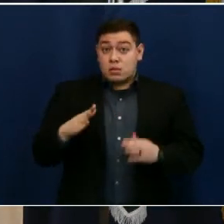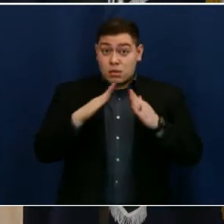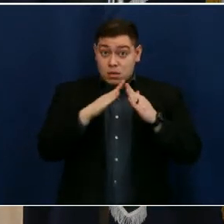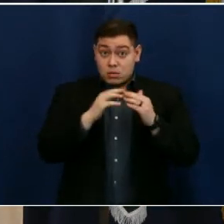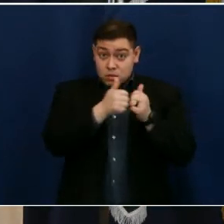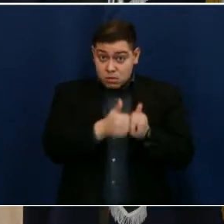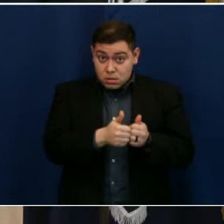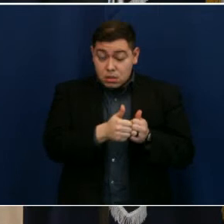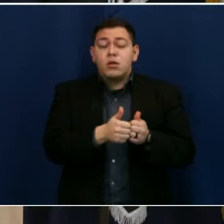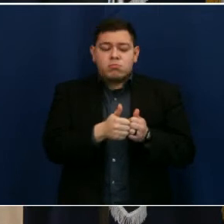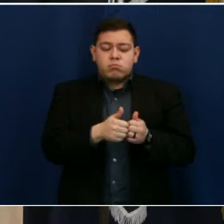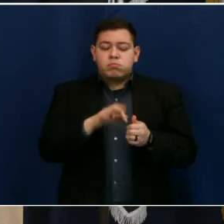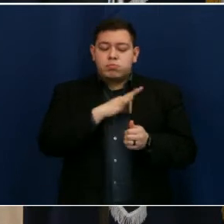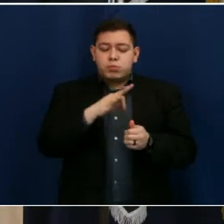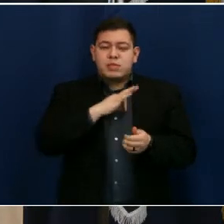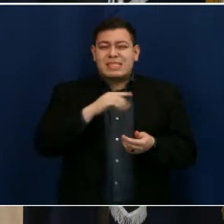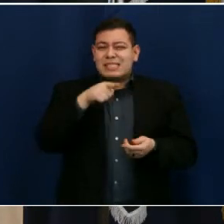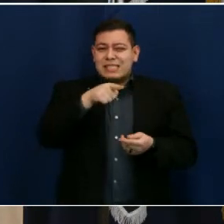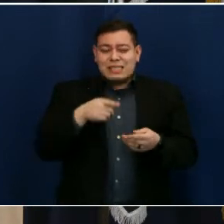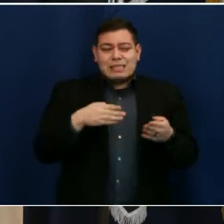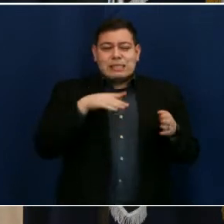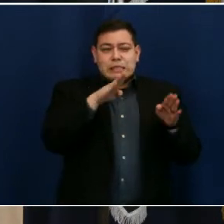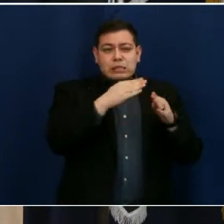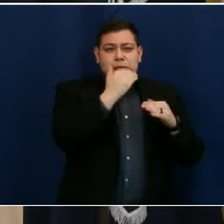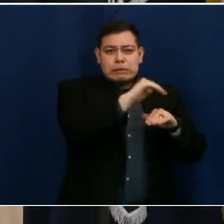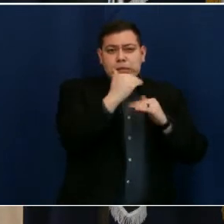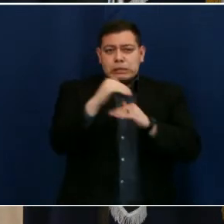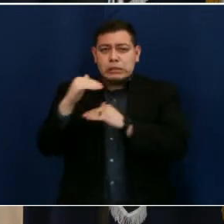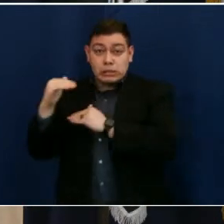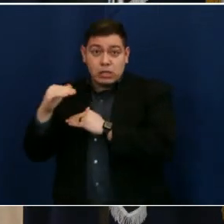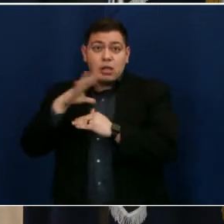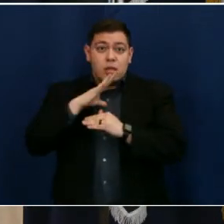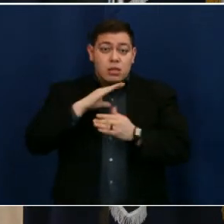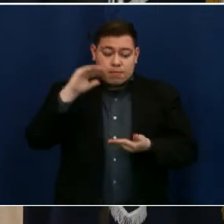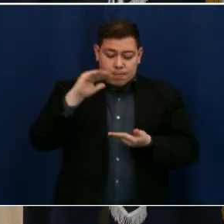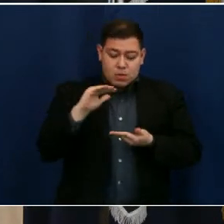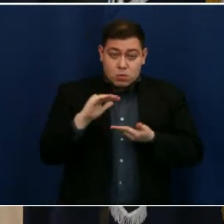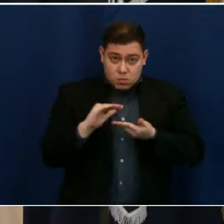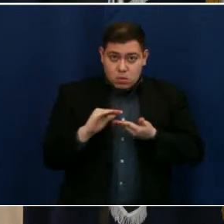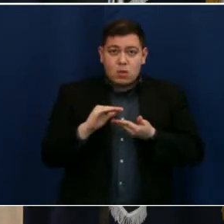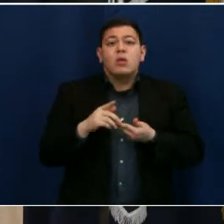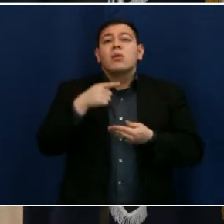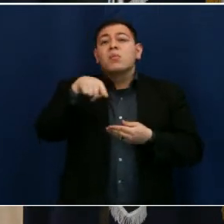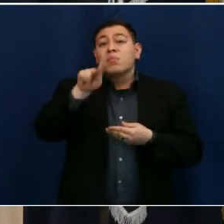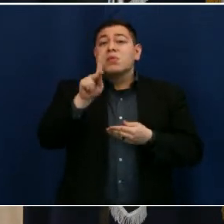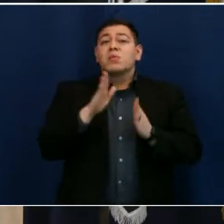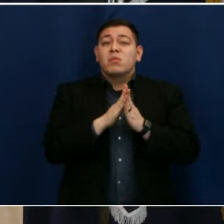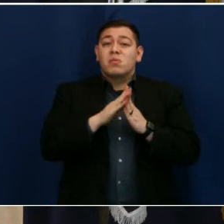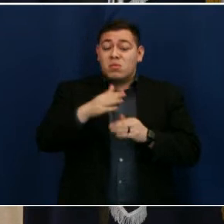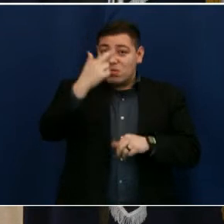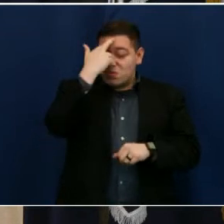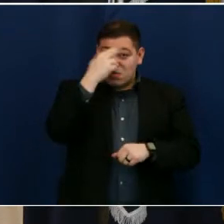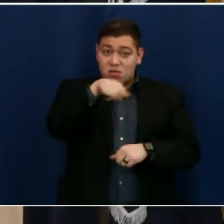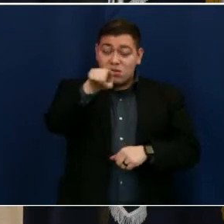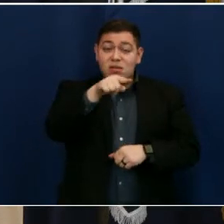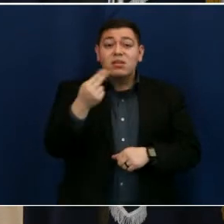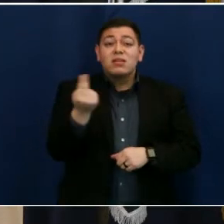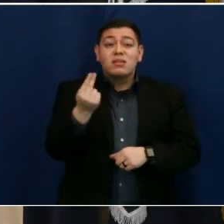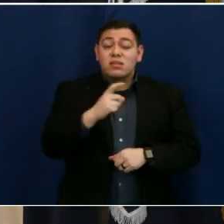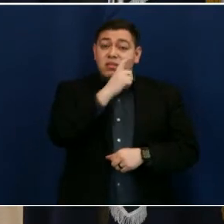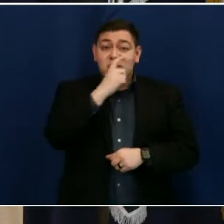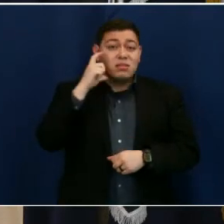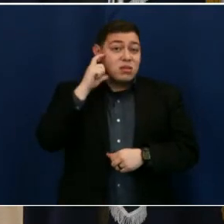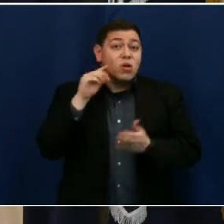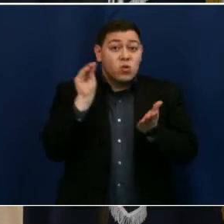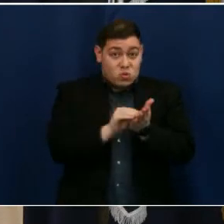le pedimos por favor a todas las personas que sigan usando sus cubrebocas, que practiquen con la distancia física y eviten cualquier